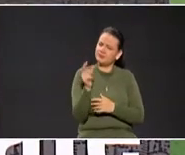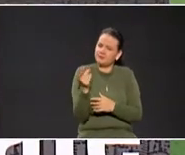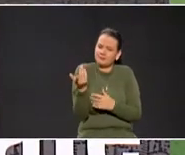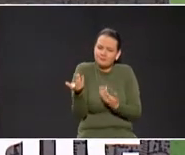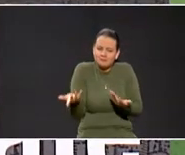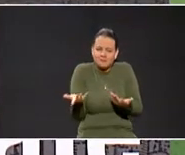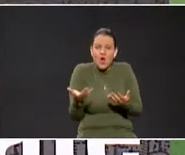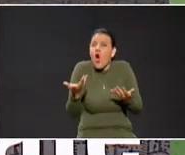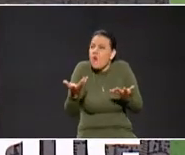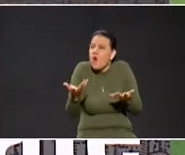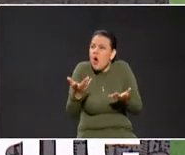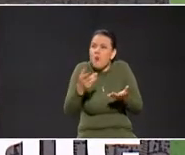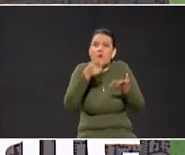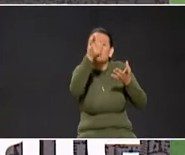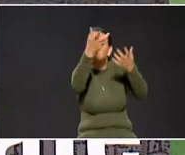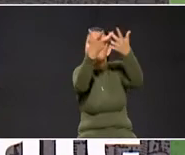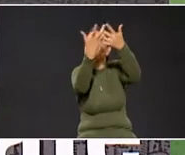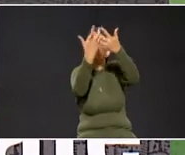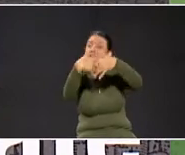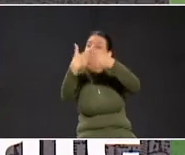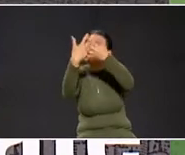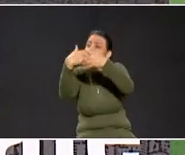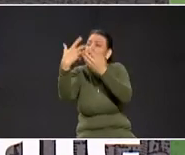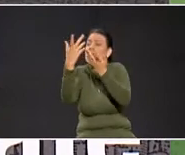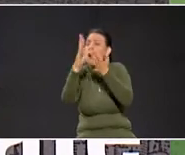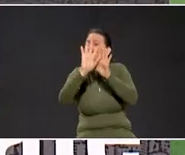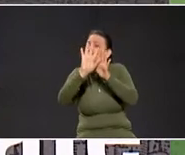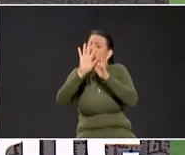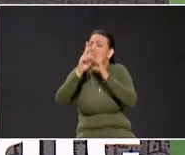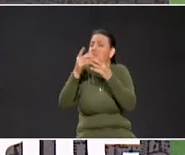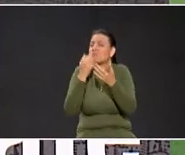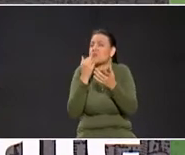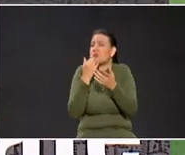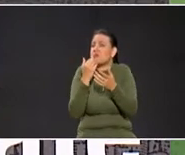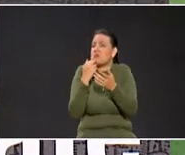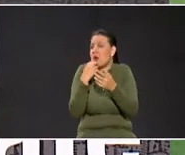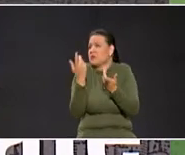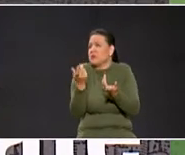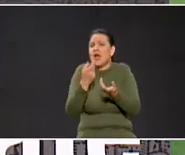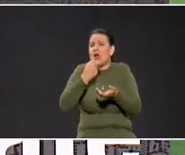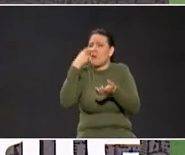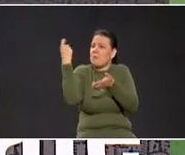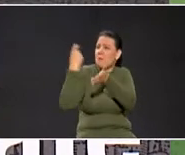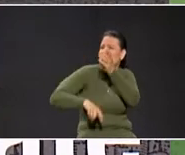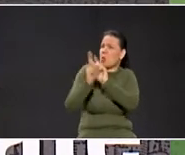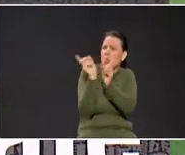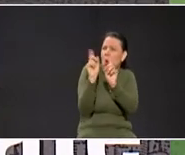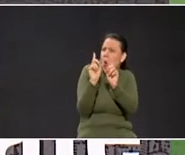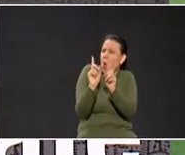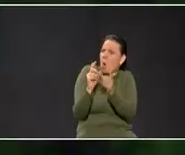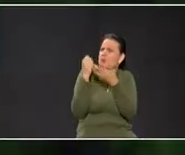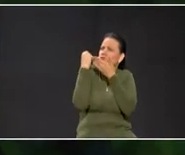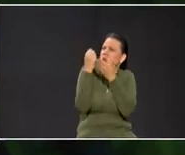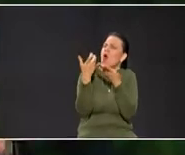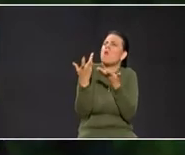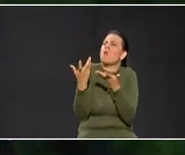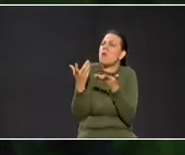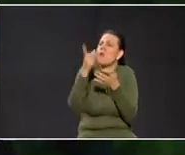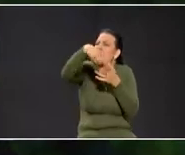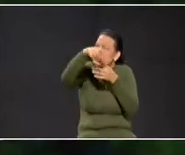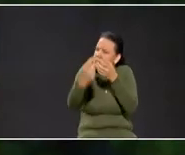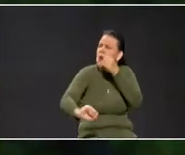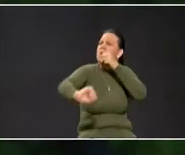incentivos a esas empresas hay que exhibir las de impuestos que es cuál sería el atractivo mire hay muchos